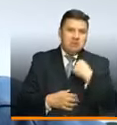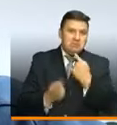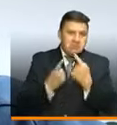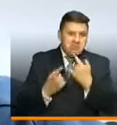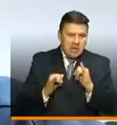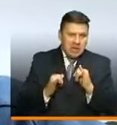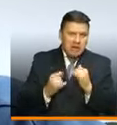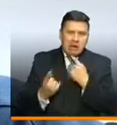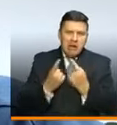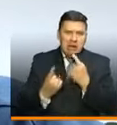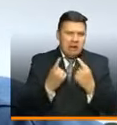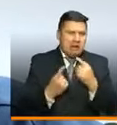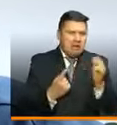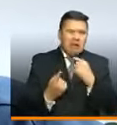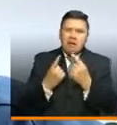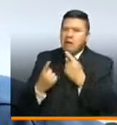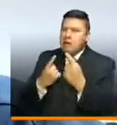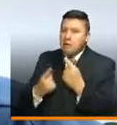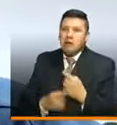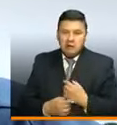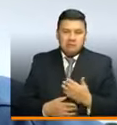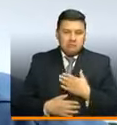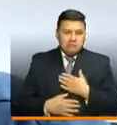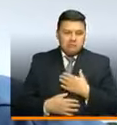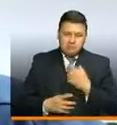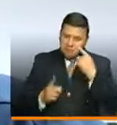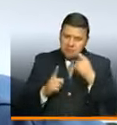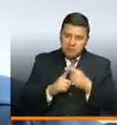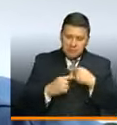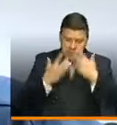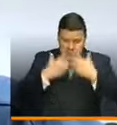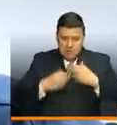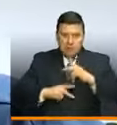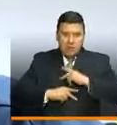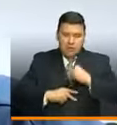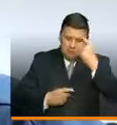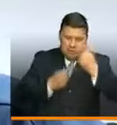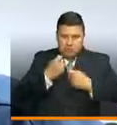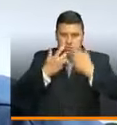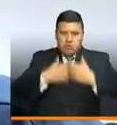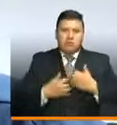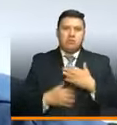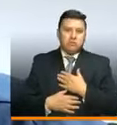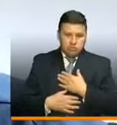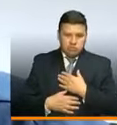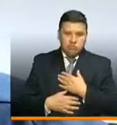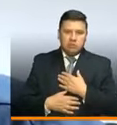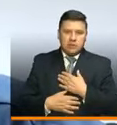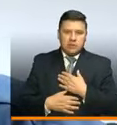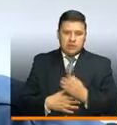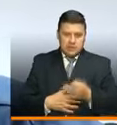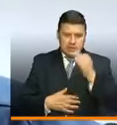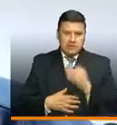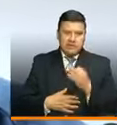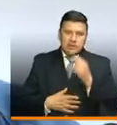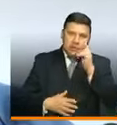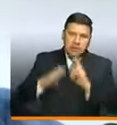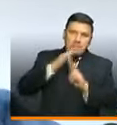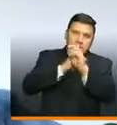por todas partes con todo el mundo, porque nuestra intención como empresarios y como productores es siempre tener la